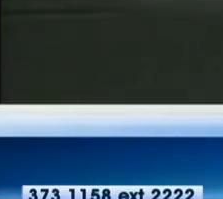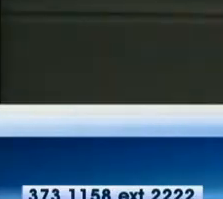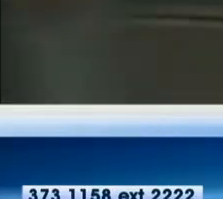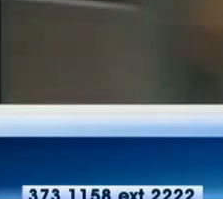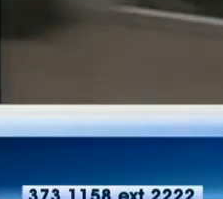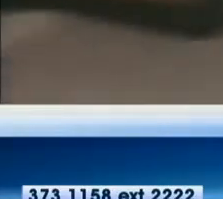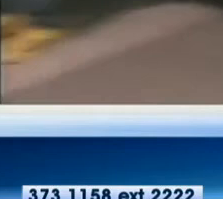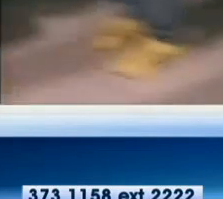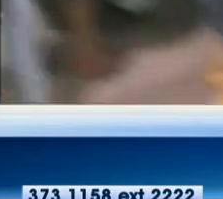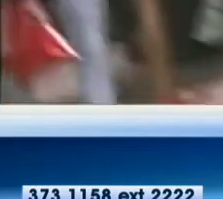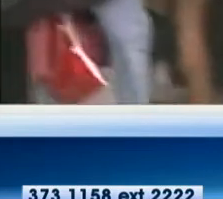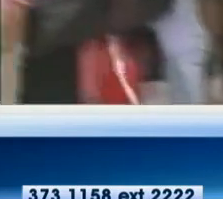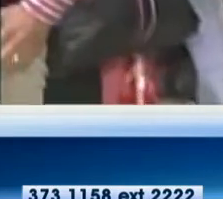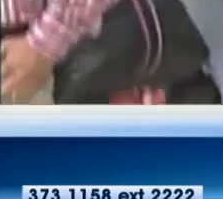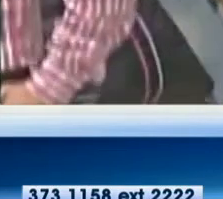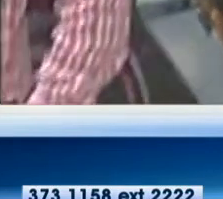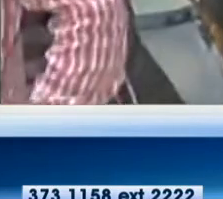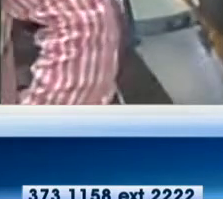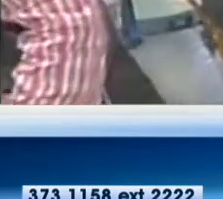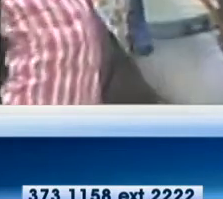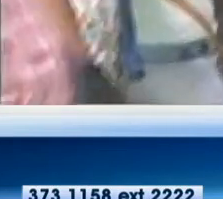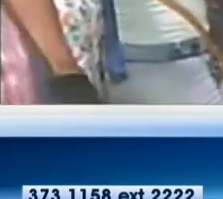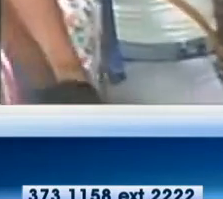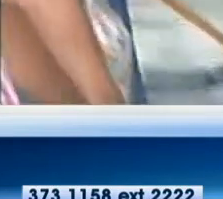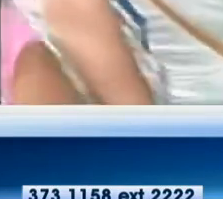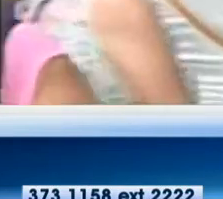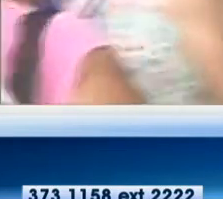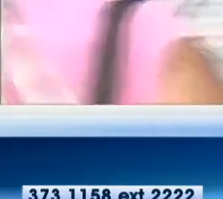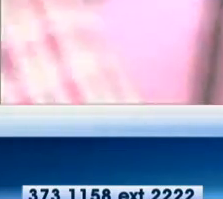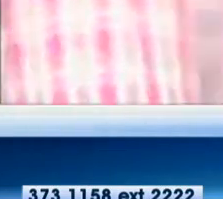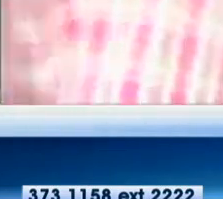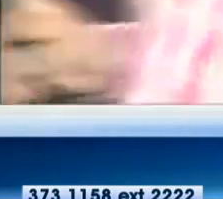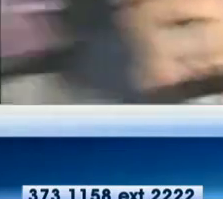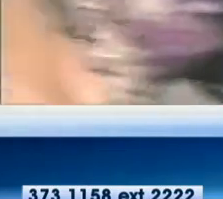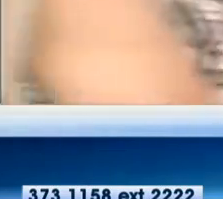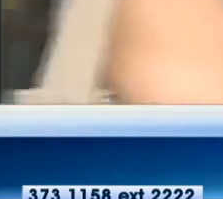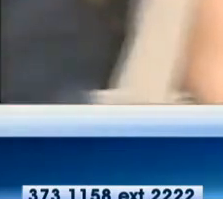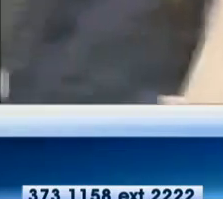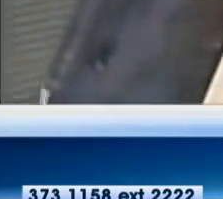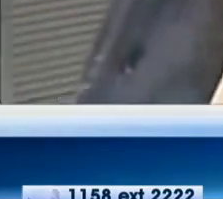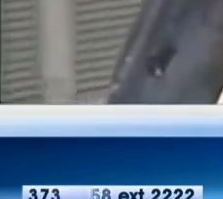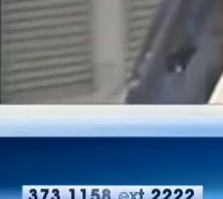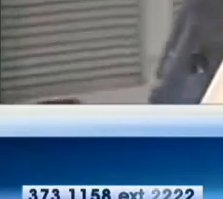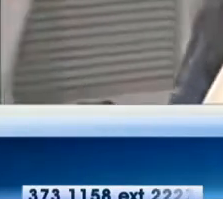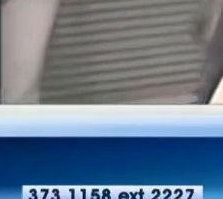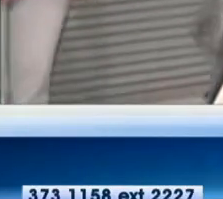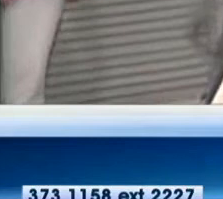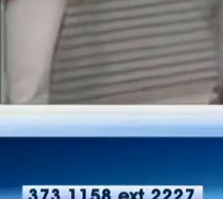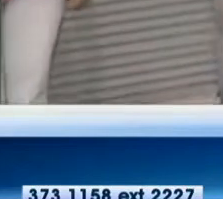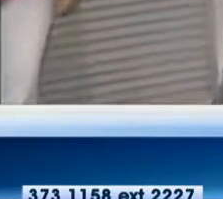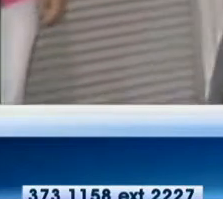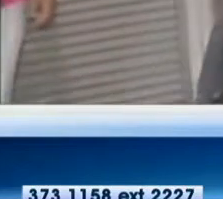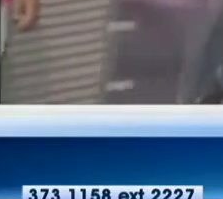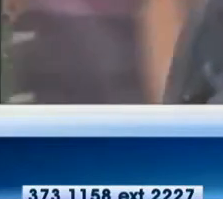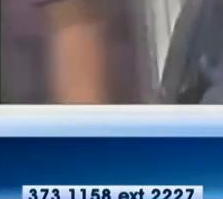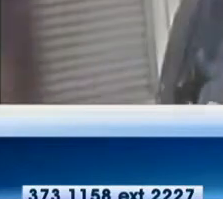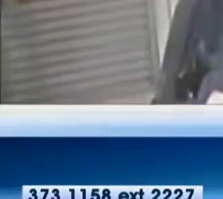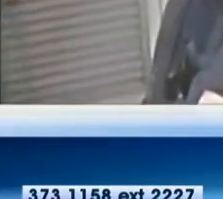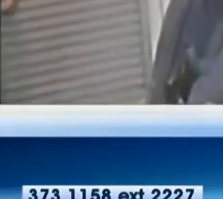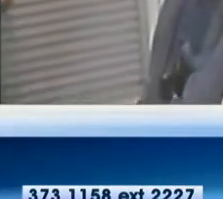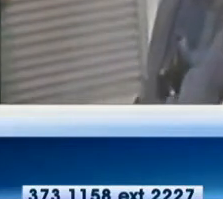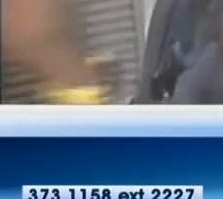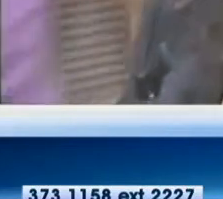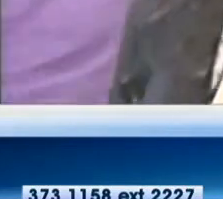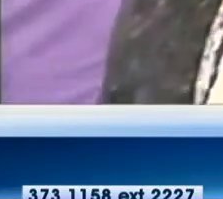de la Navidad para usted? Cuéntenos. Estar junto con toda la familia. Y recordar el nacimiento de Jesús. Así es. Jesucristo decía, amarás